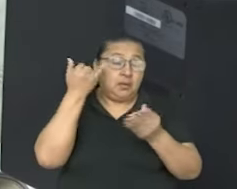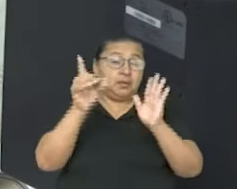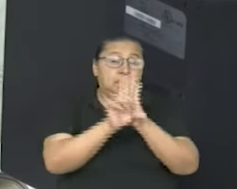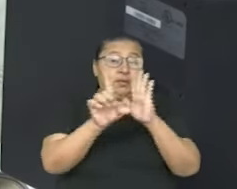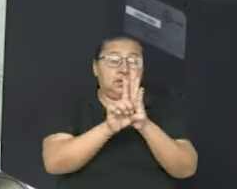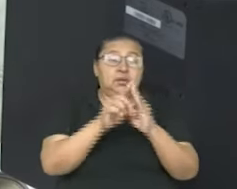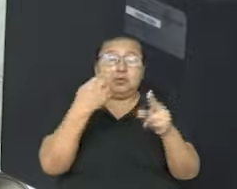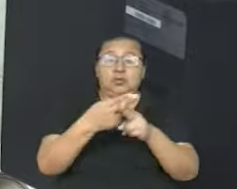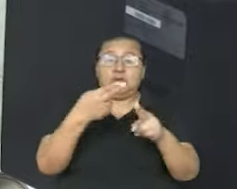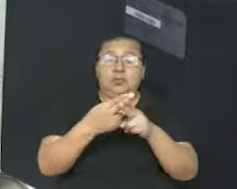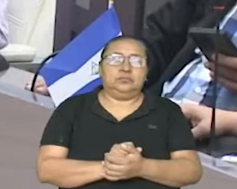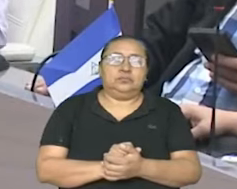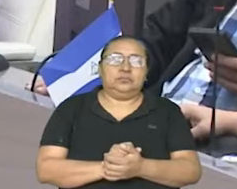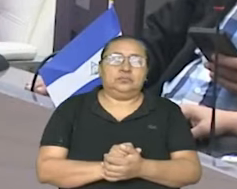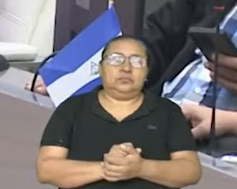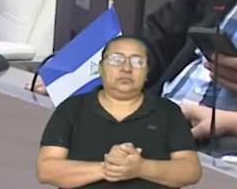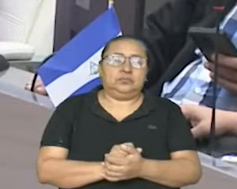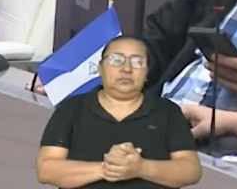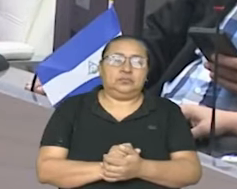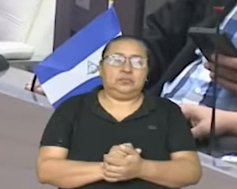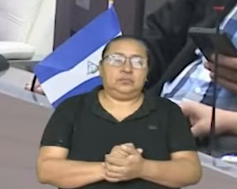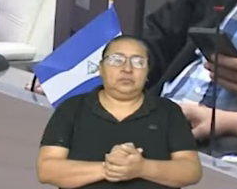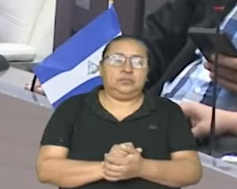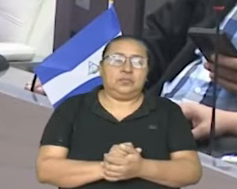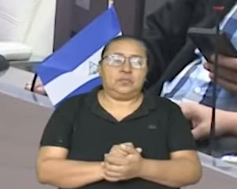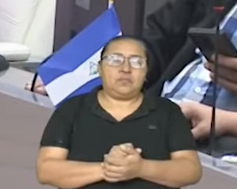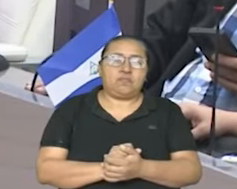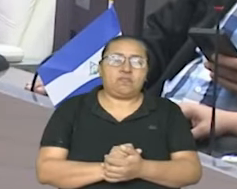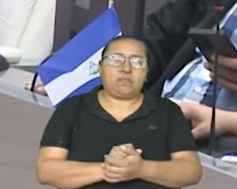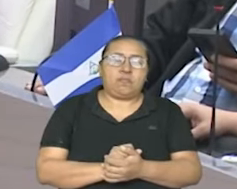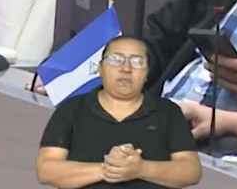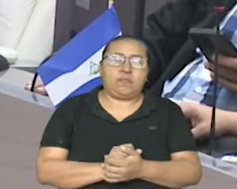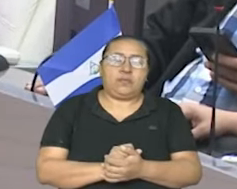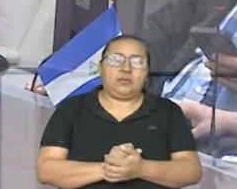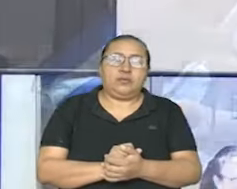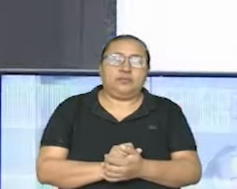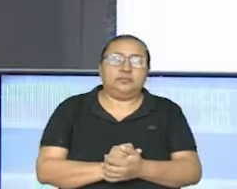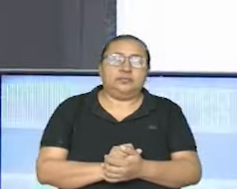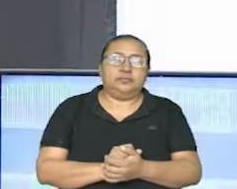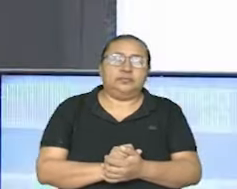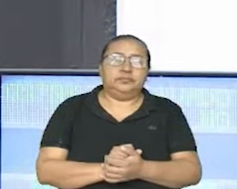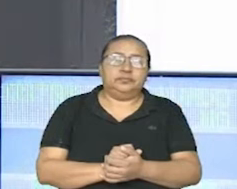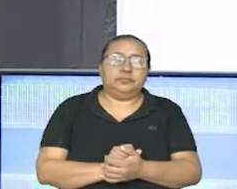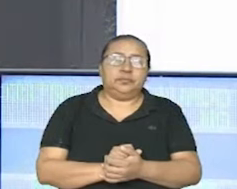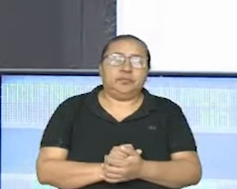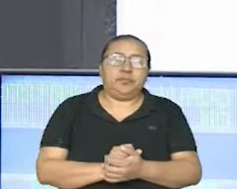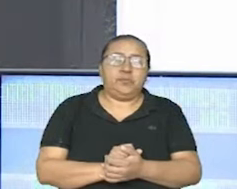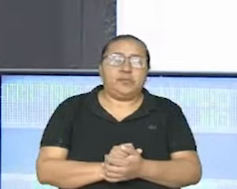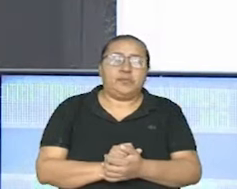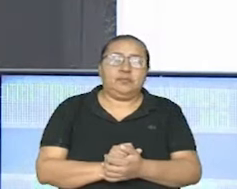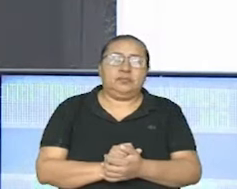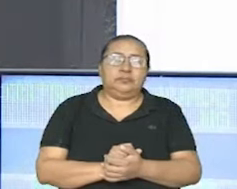territorio nacional, hayan cometido delitos como lavado de activos, terrorismo y su financiamiento. Además, se agregan al